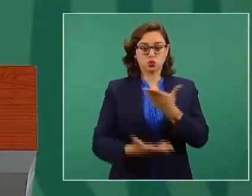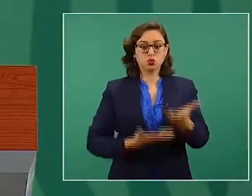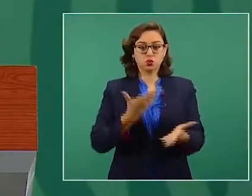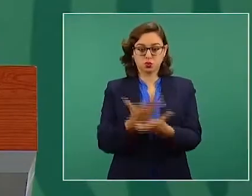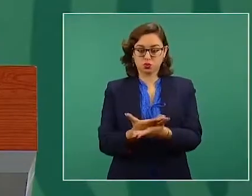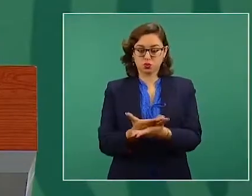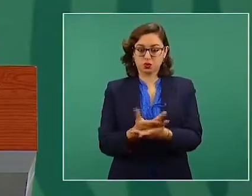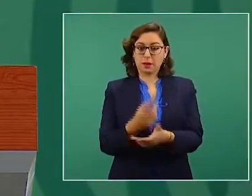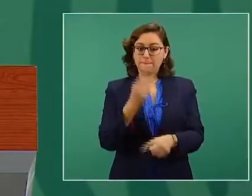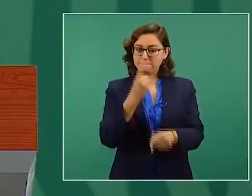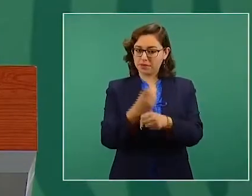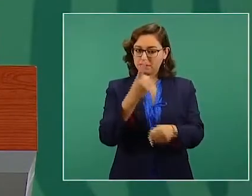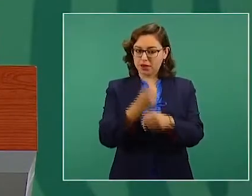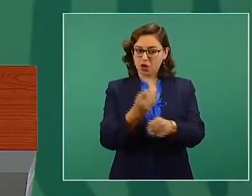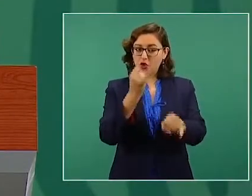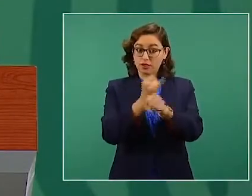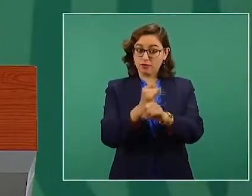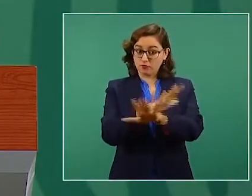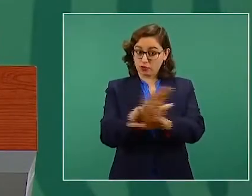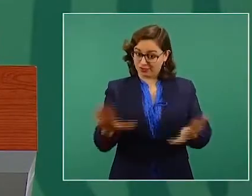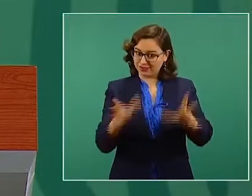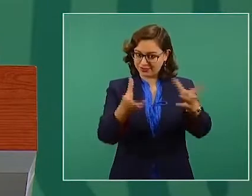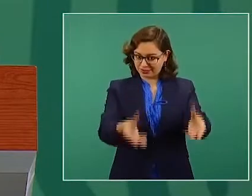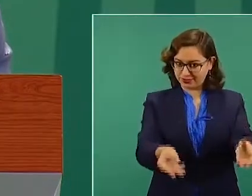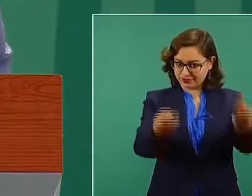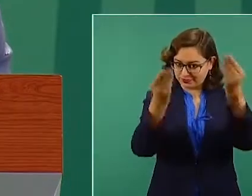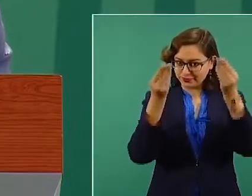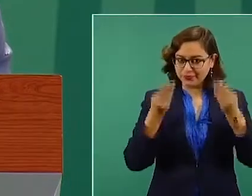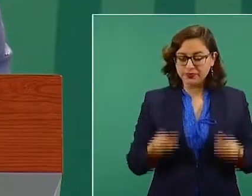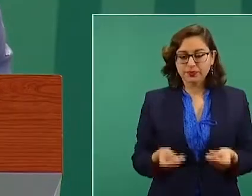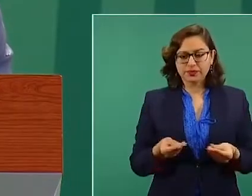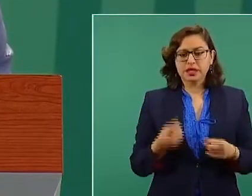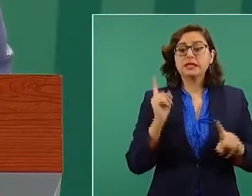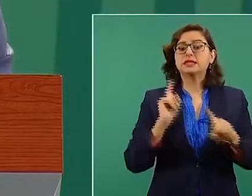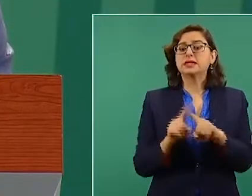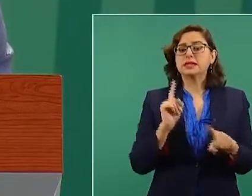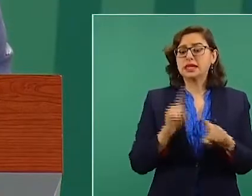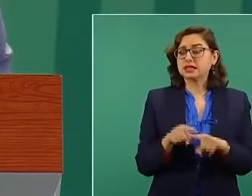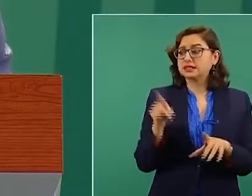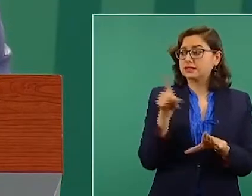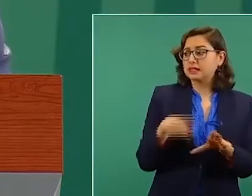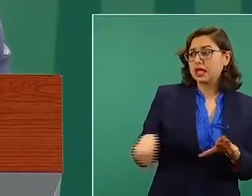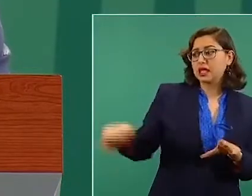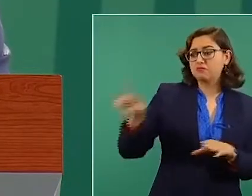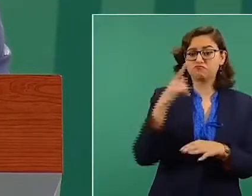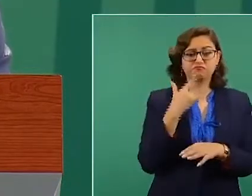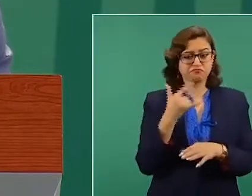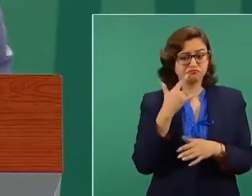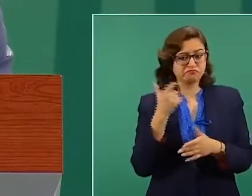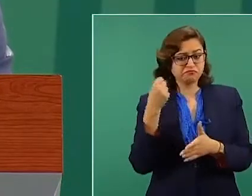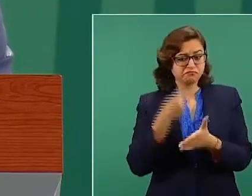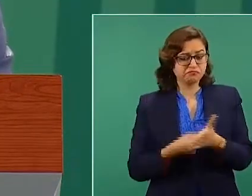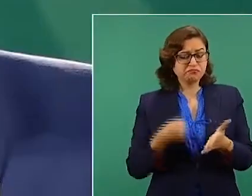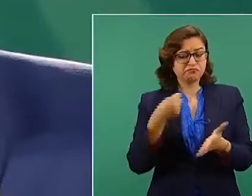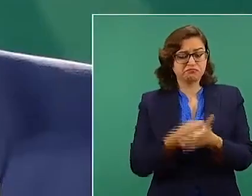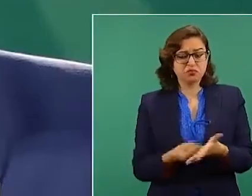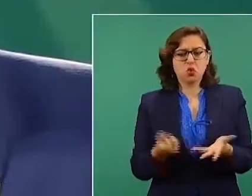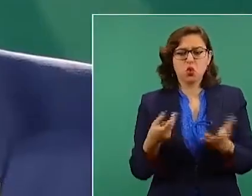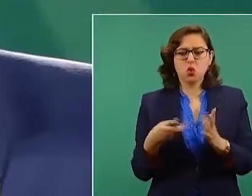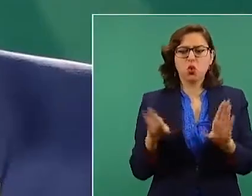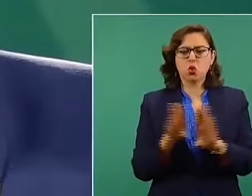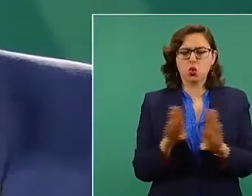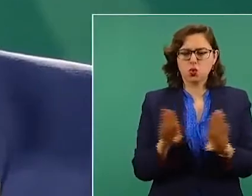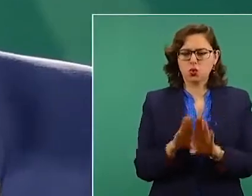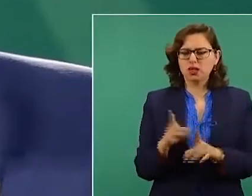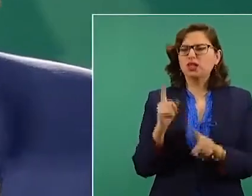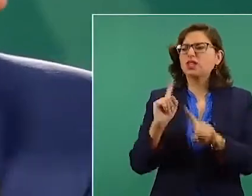informe de quien está protestando en la